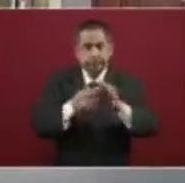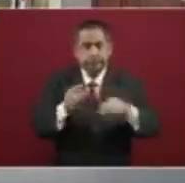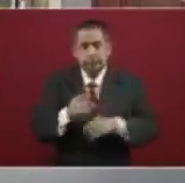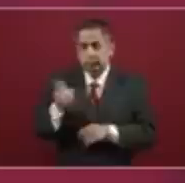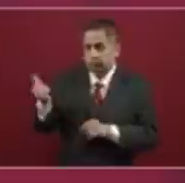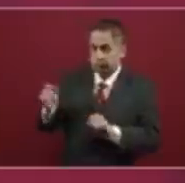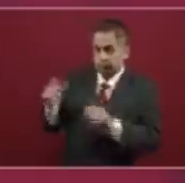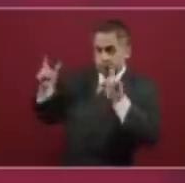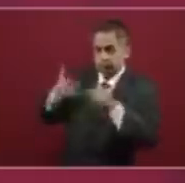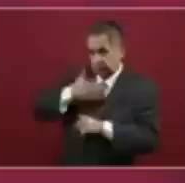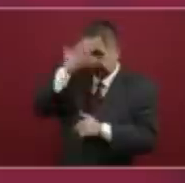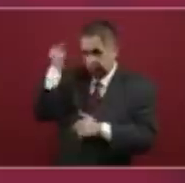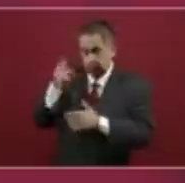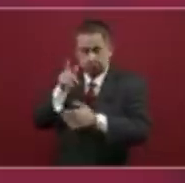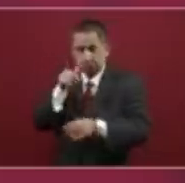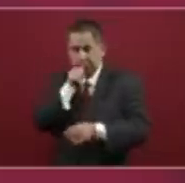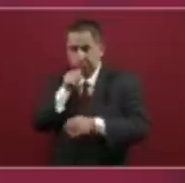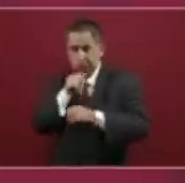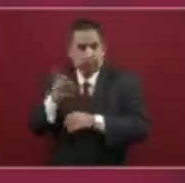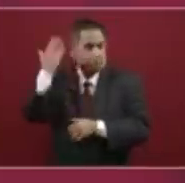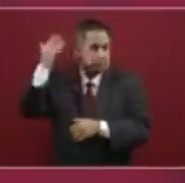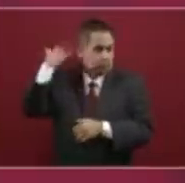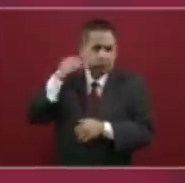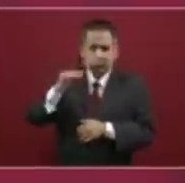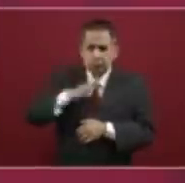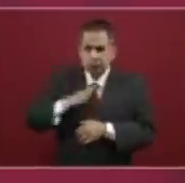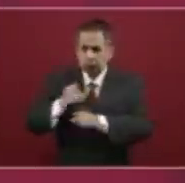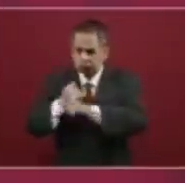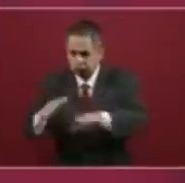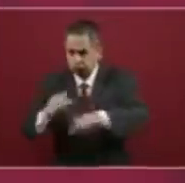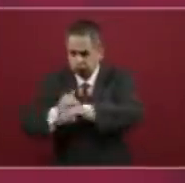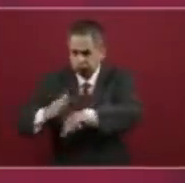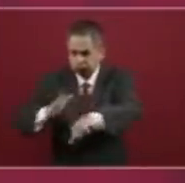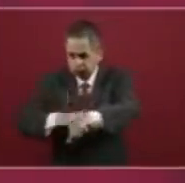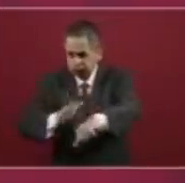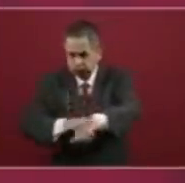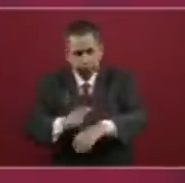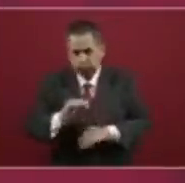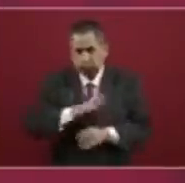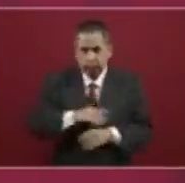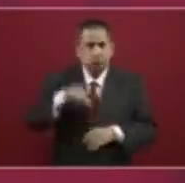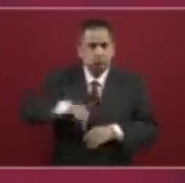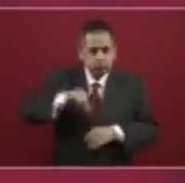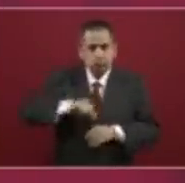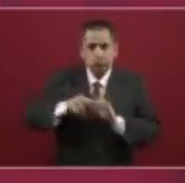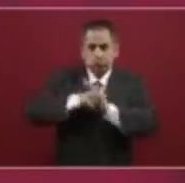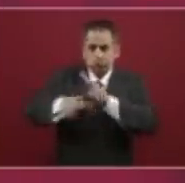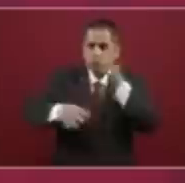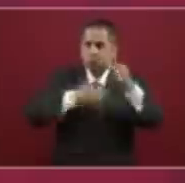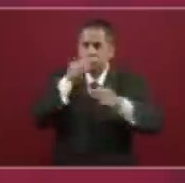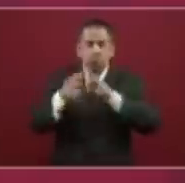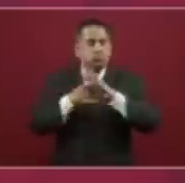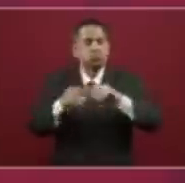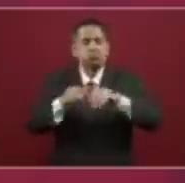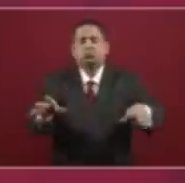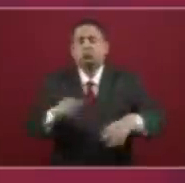sabía, no existían estas ruedas de prensa. Cada